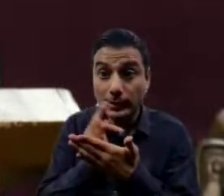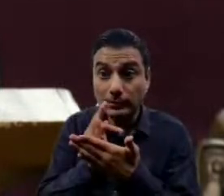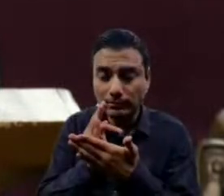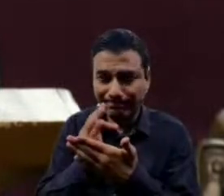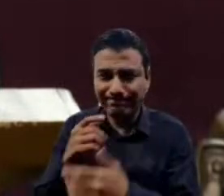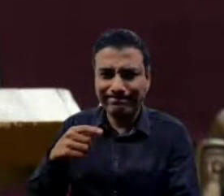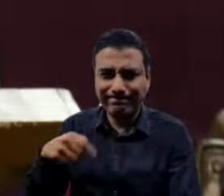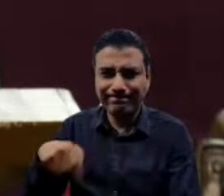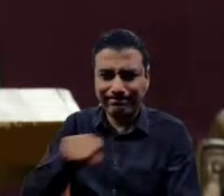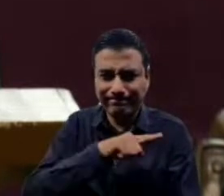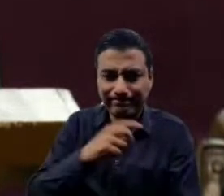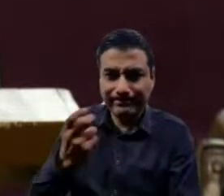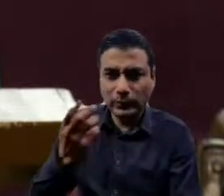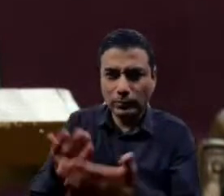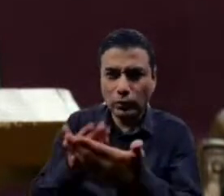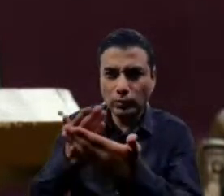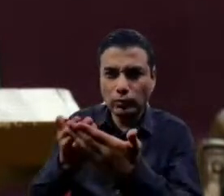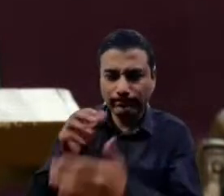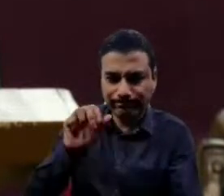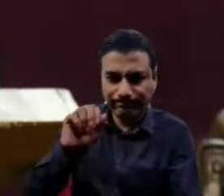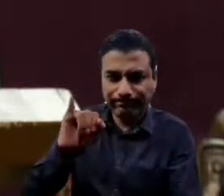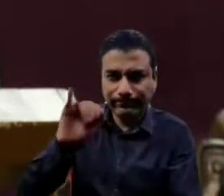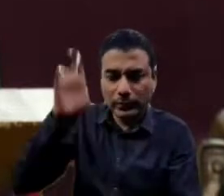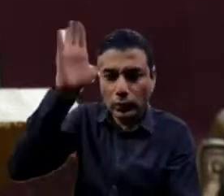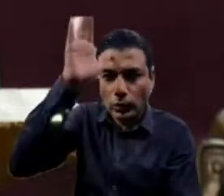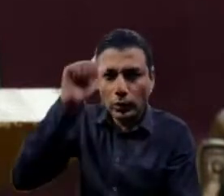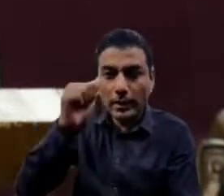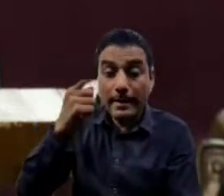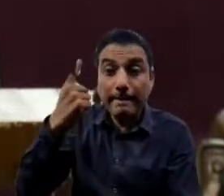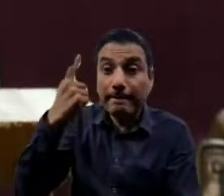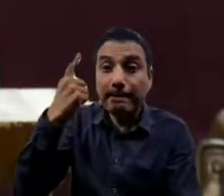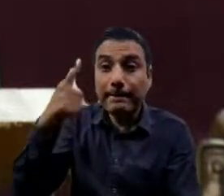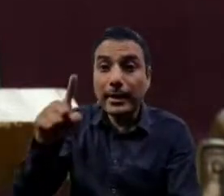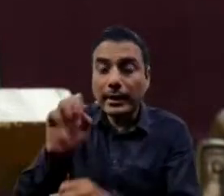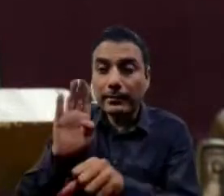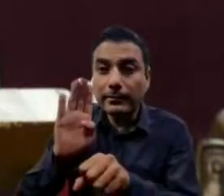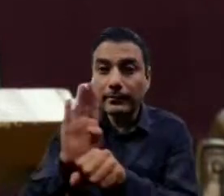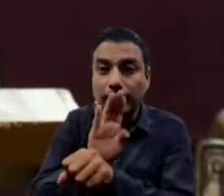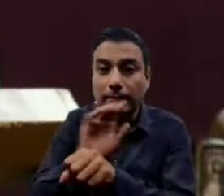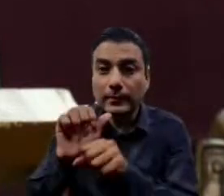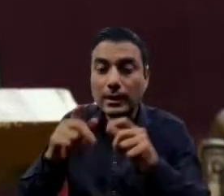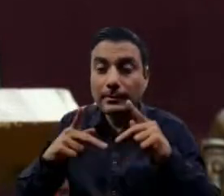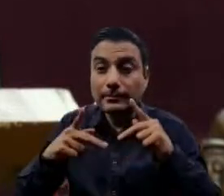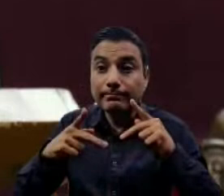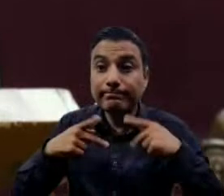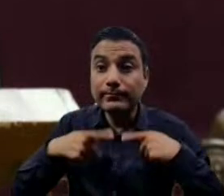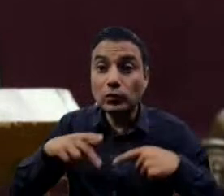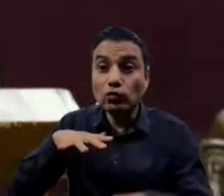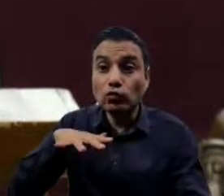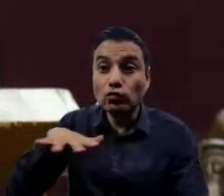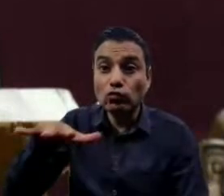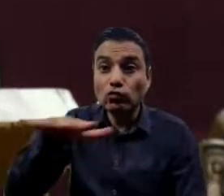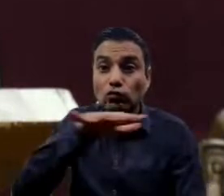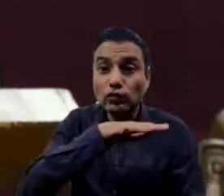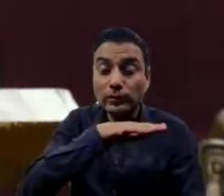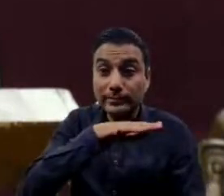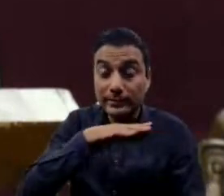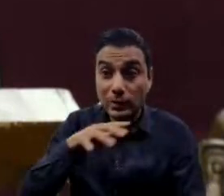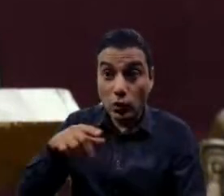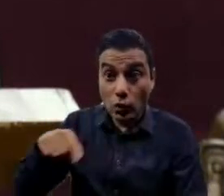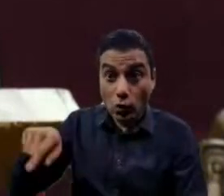presente propuesta legislativa en beneficio de quienes más lo necesitan, en este caso, a quienes en un futuro serán los que